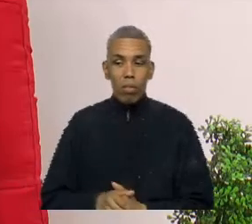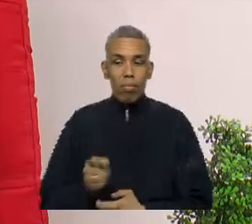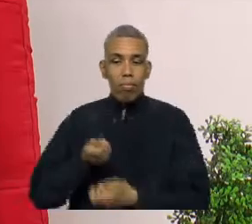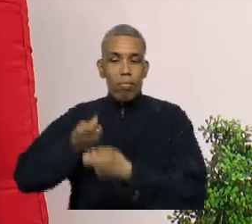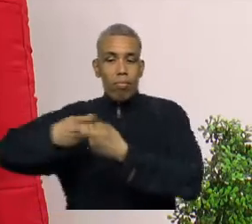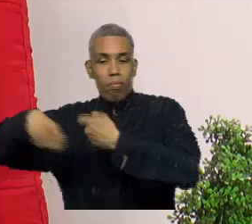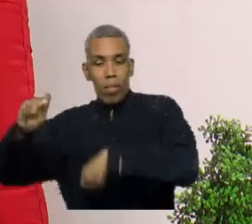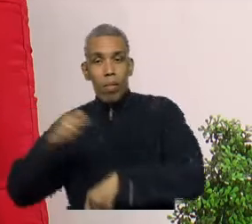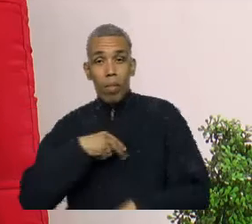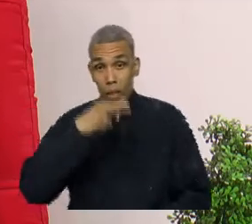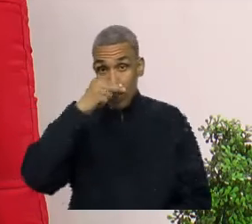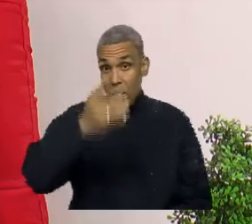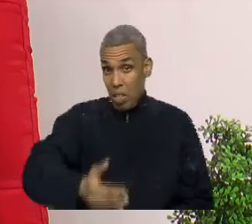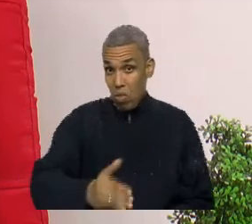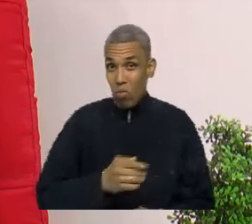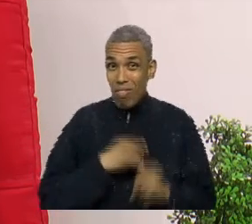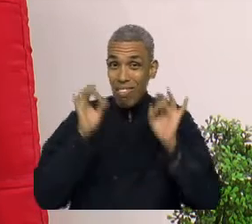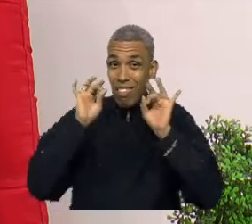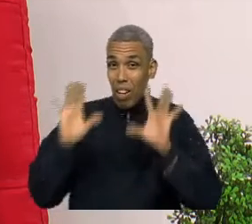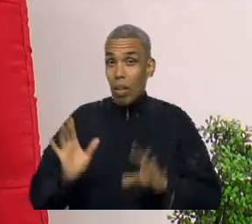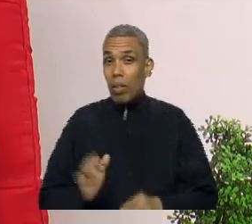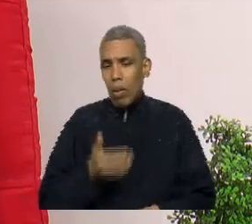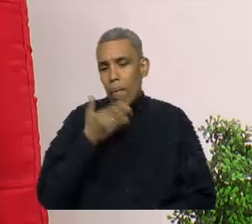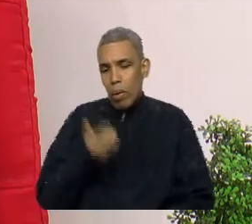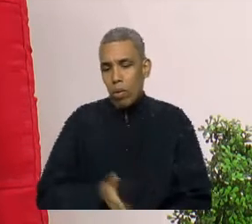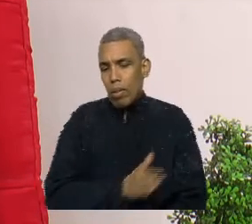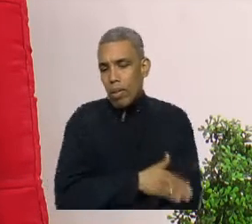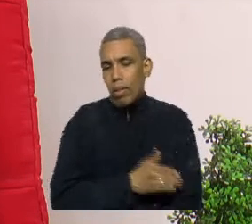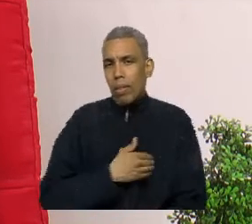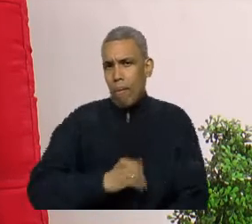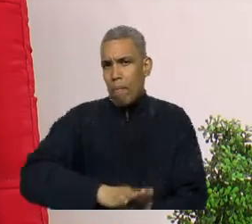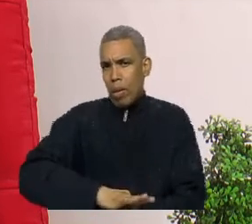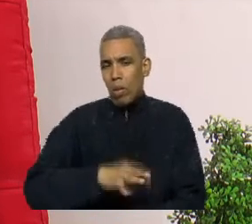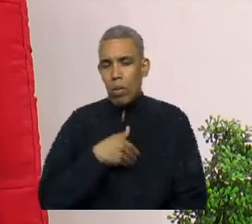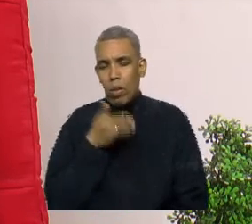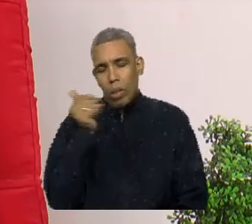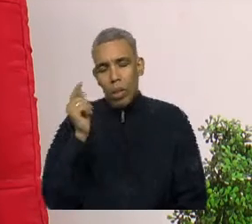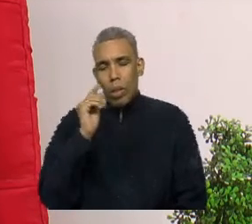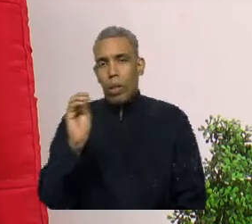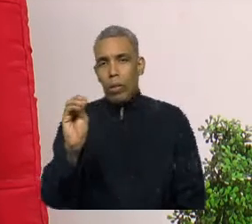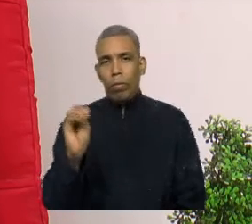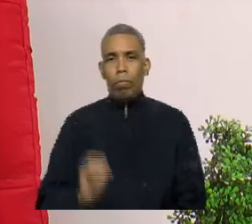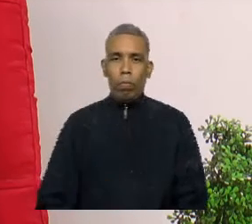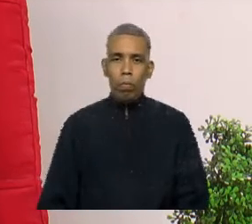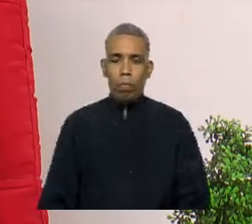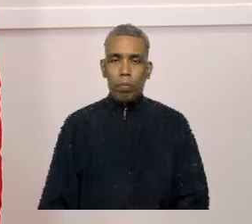tratarlos con tiempo, pues lo más probable es que no tengamos ningún inconveniente con eso.